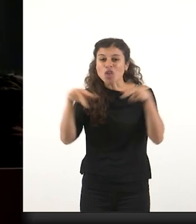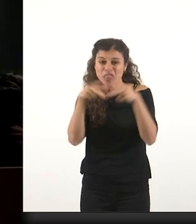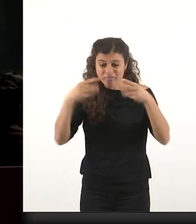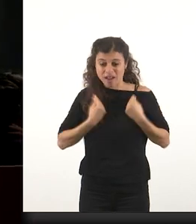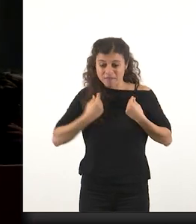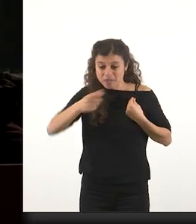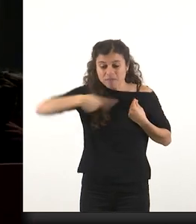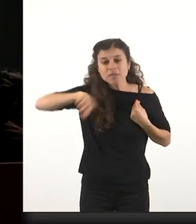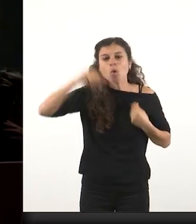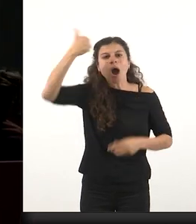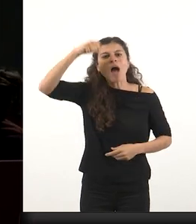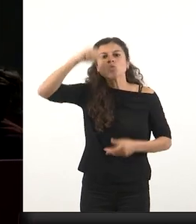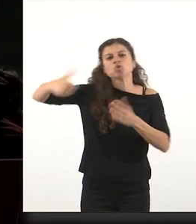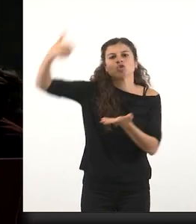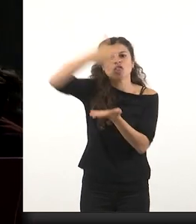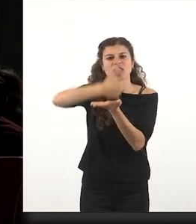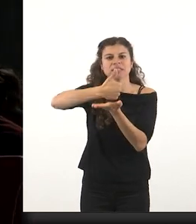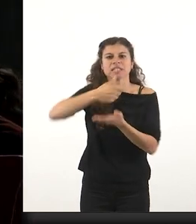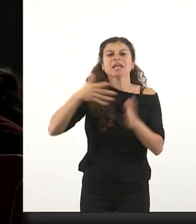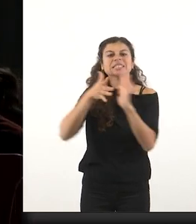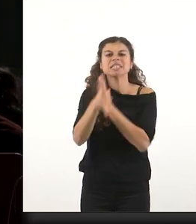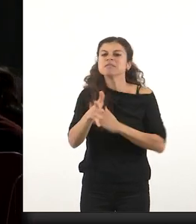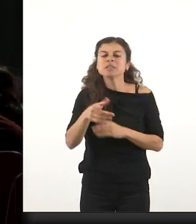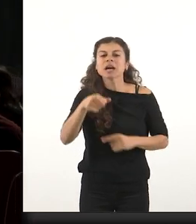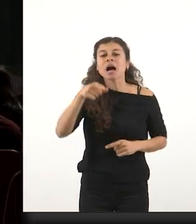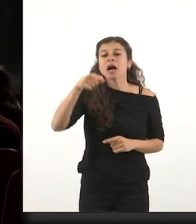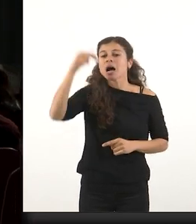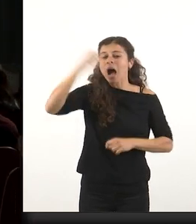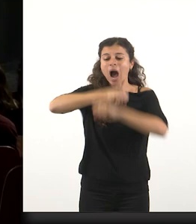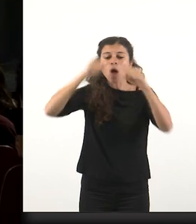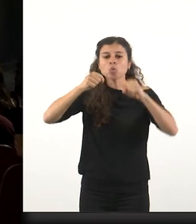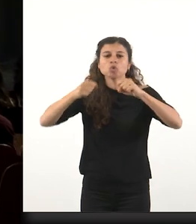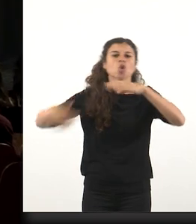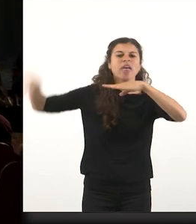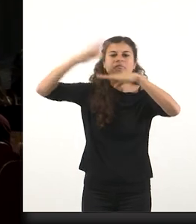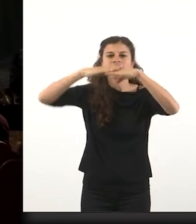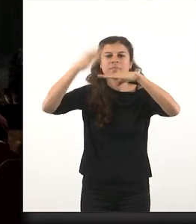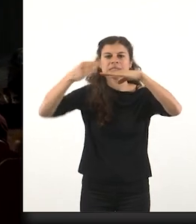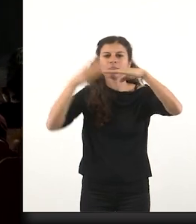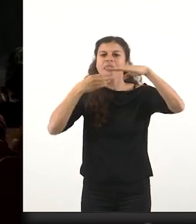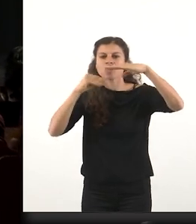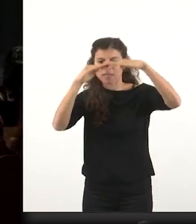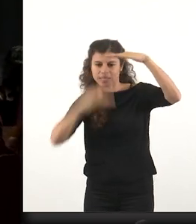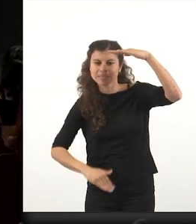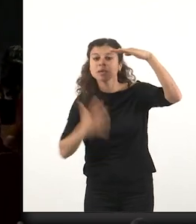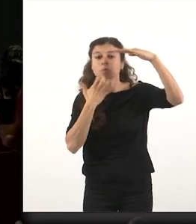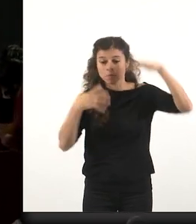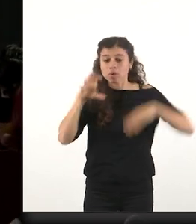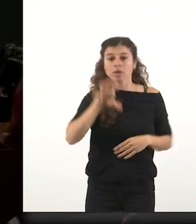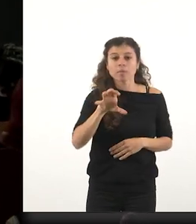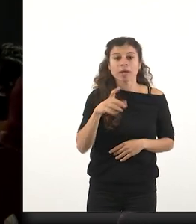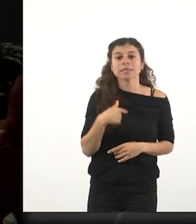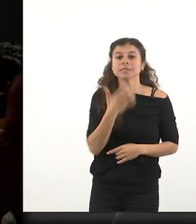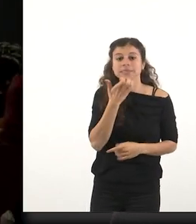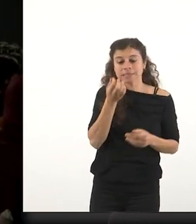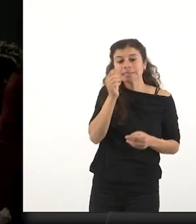las adultas siempre estamos por encima de los adolescentes y de las criaturas. Porque en este país, una criatura que diga claramente a un juez o una jueza, mi padre le pega a mi